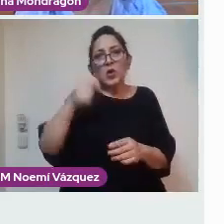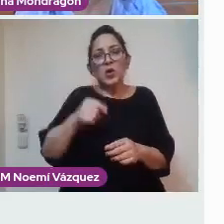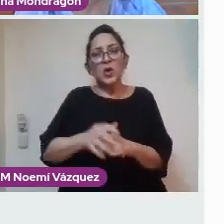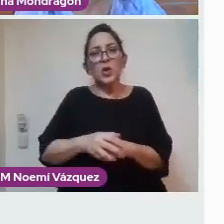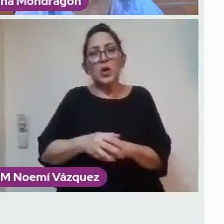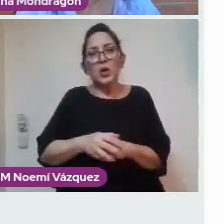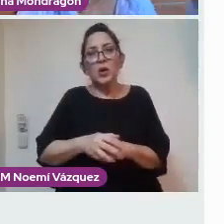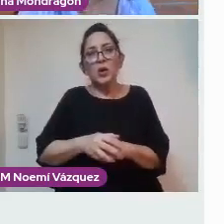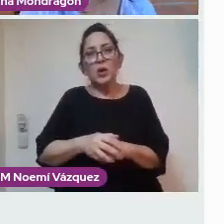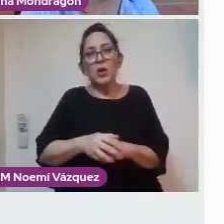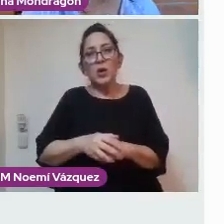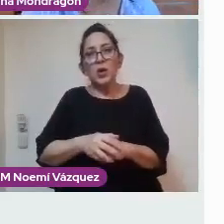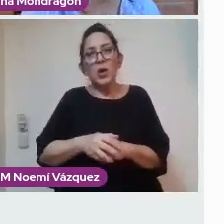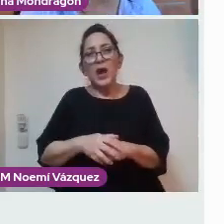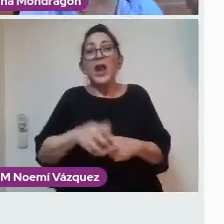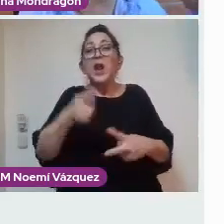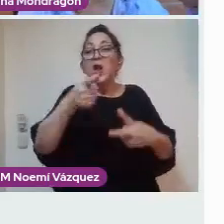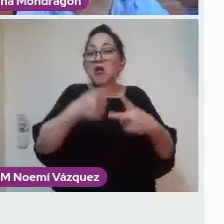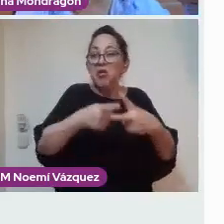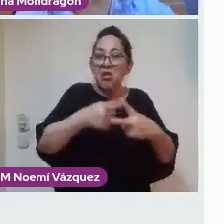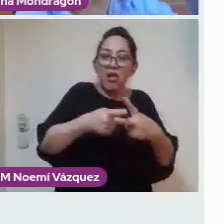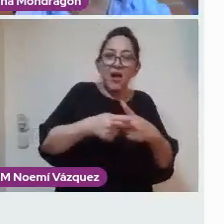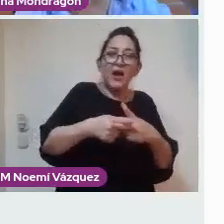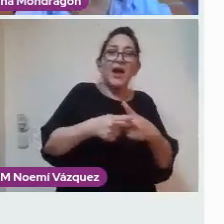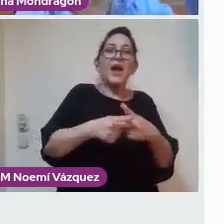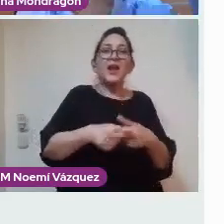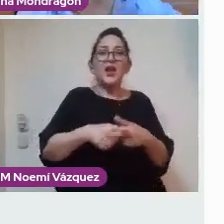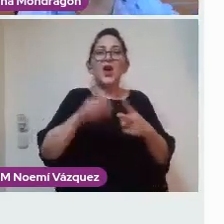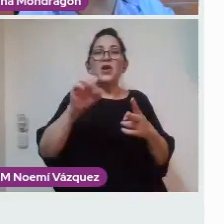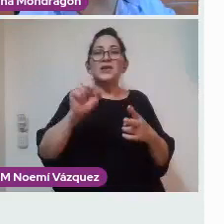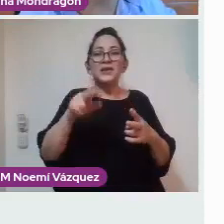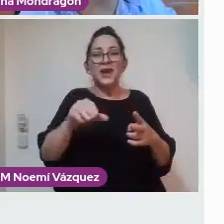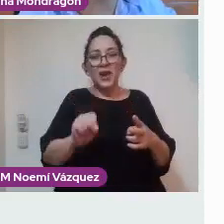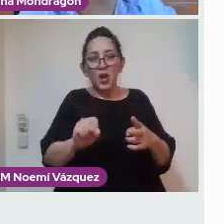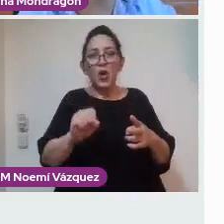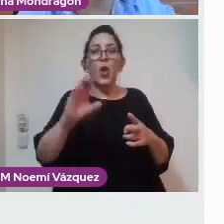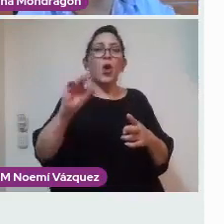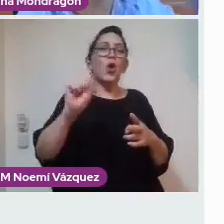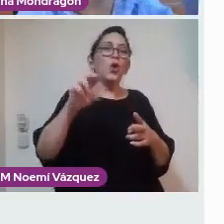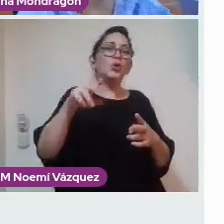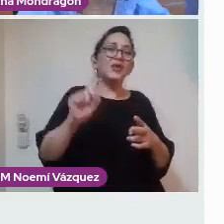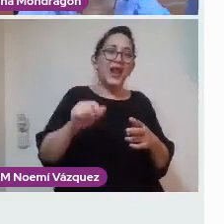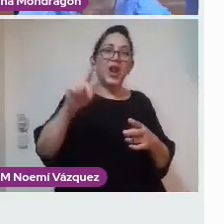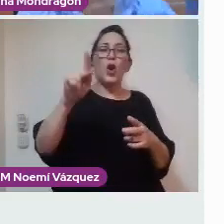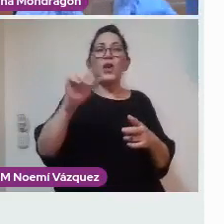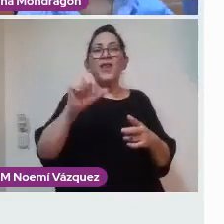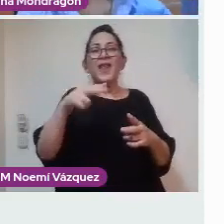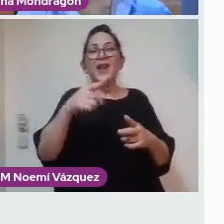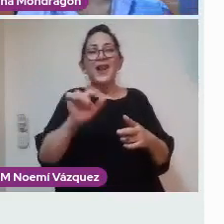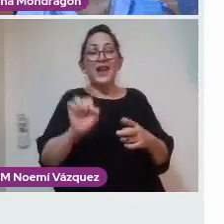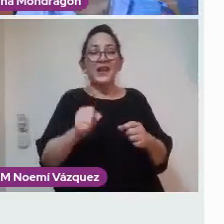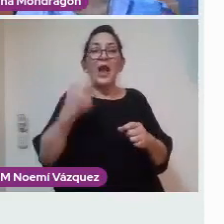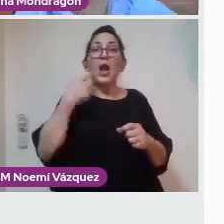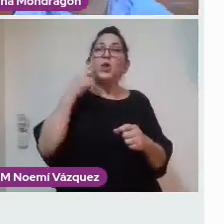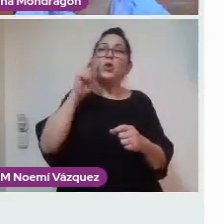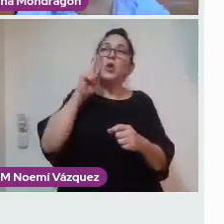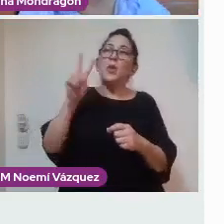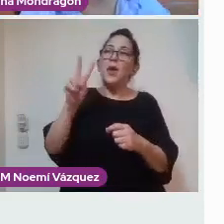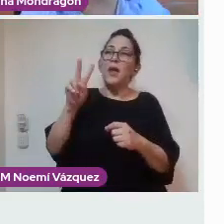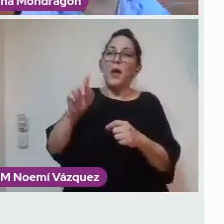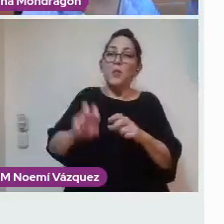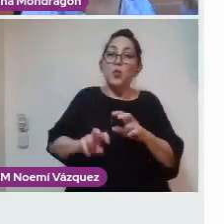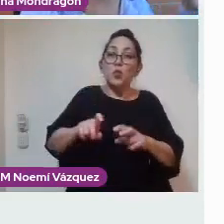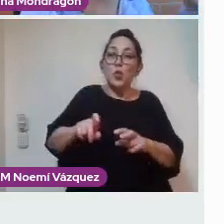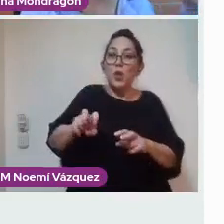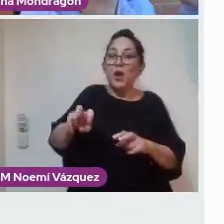del seno, coseno y tangente, y entonces era como veíamos una escalera recargada sobre una pared y era como poder asociar